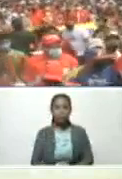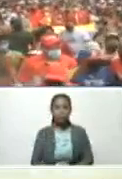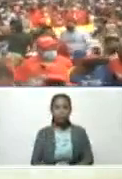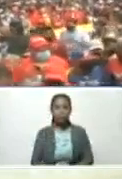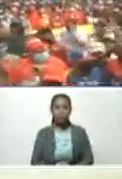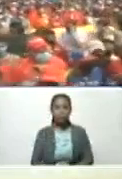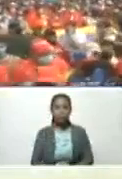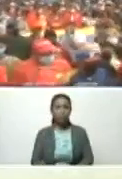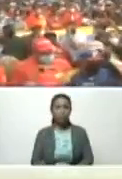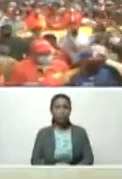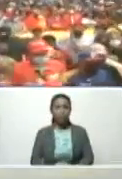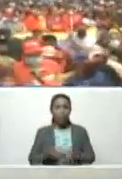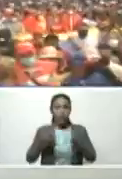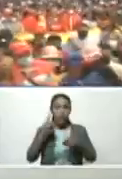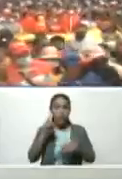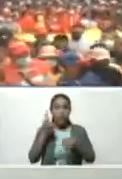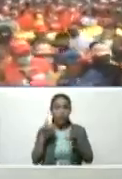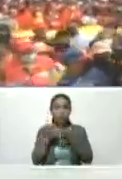Una generación